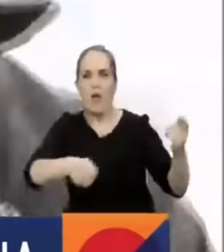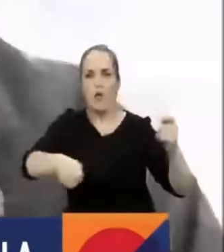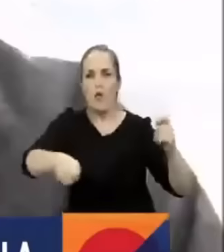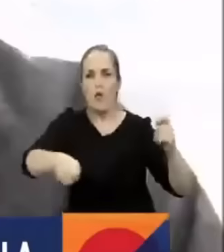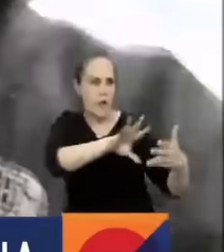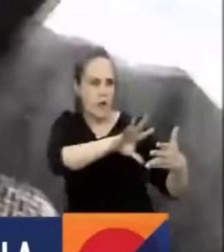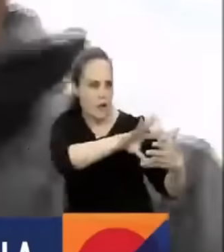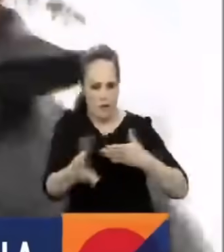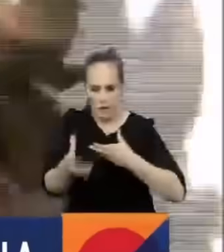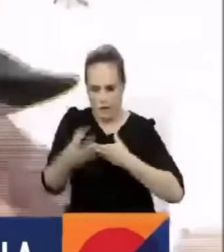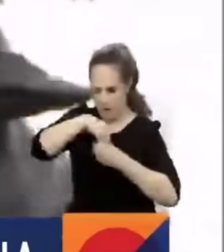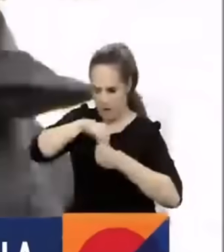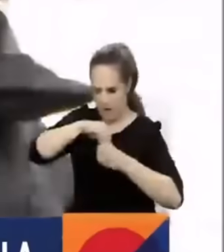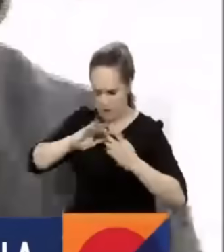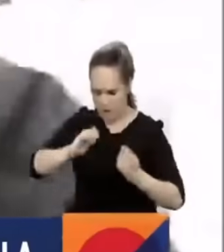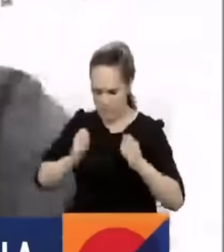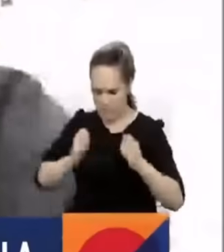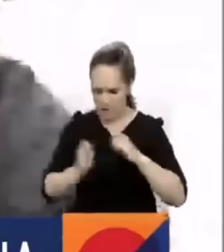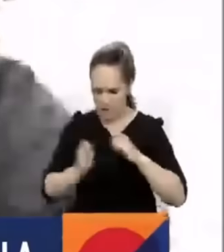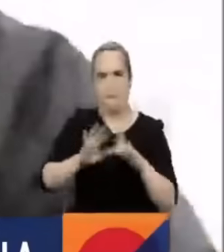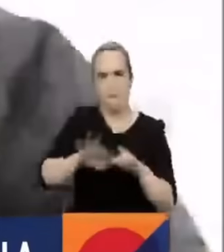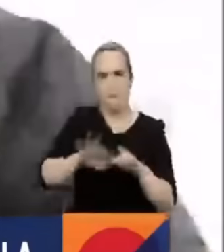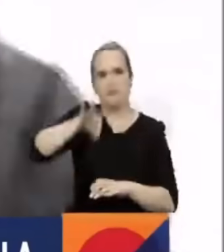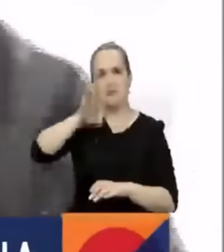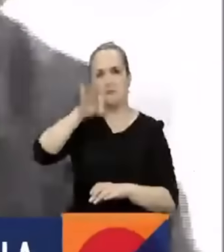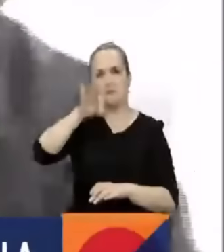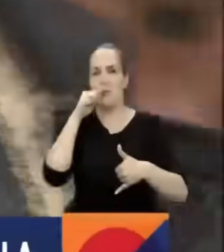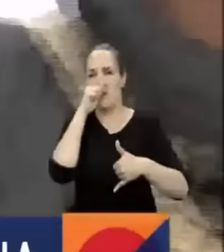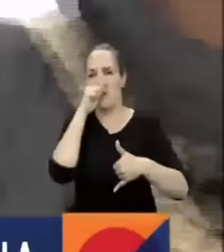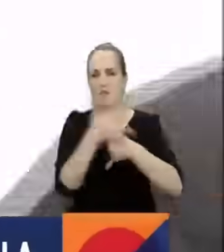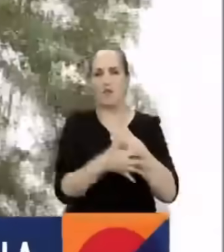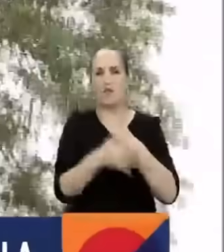en la espiritualidad y la magia de la Amazonía colombiana.